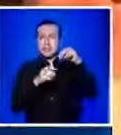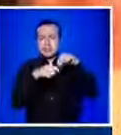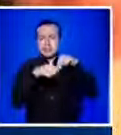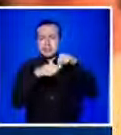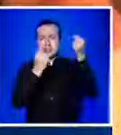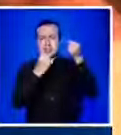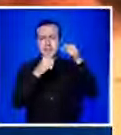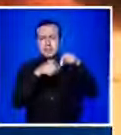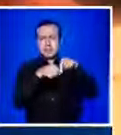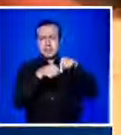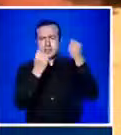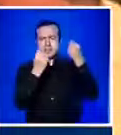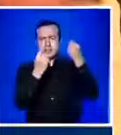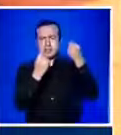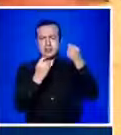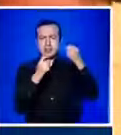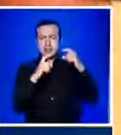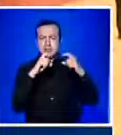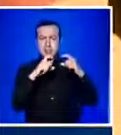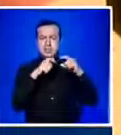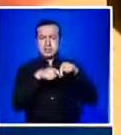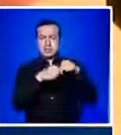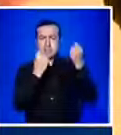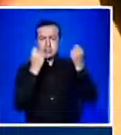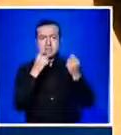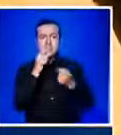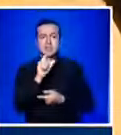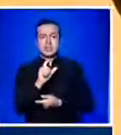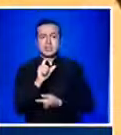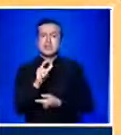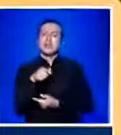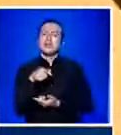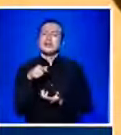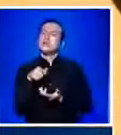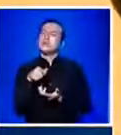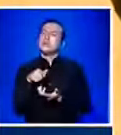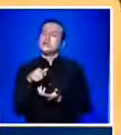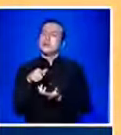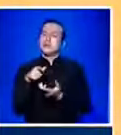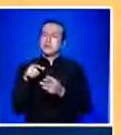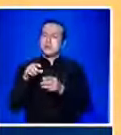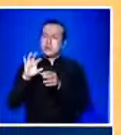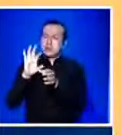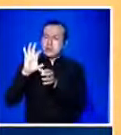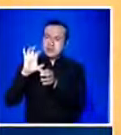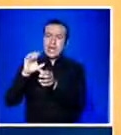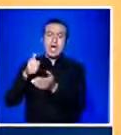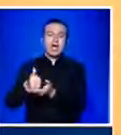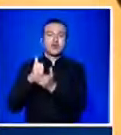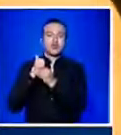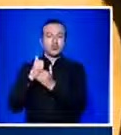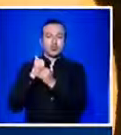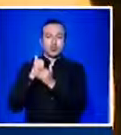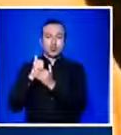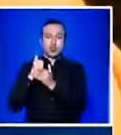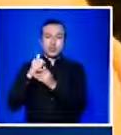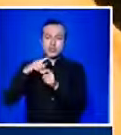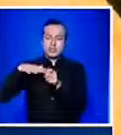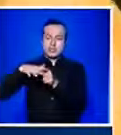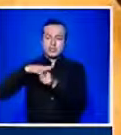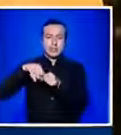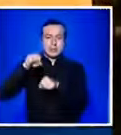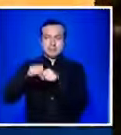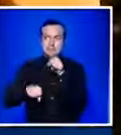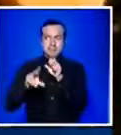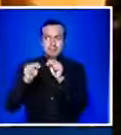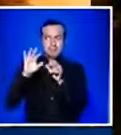le arranca. Se saca con un poquito de tallo. Sí. ¿Para qué es esto? Es para que no se pudra el ruedo del aguacate. Ah, qué